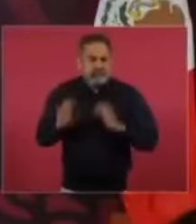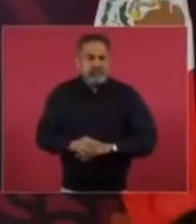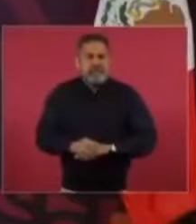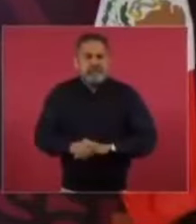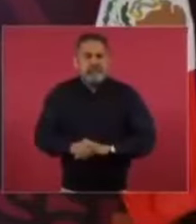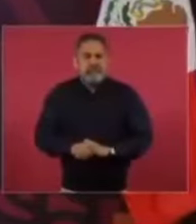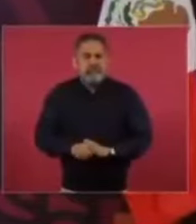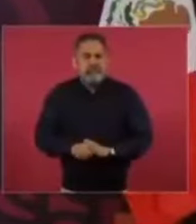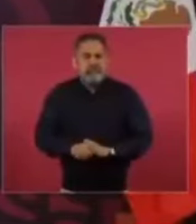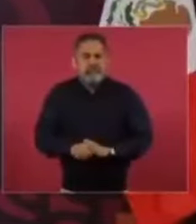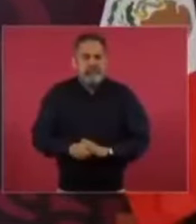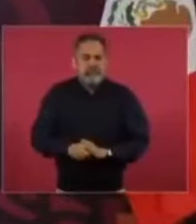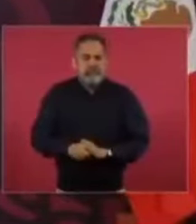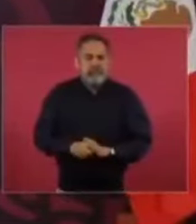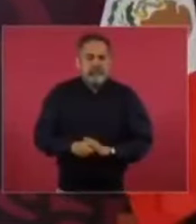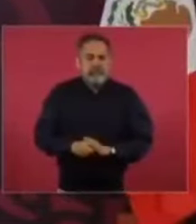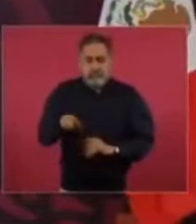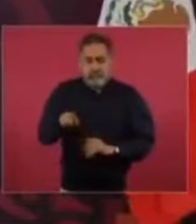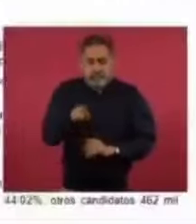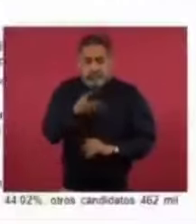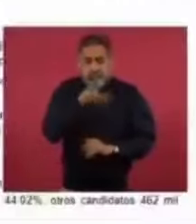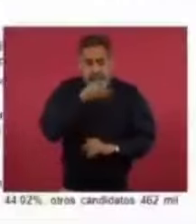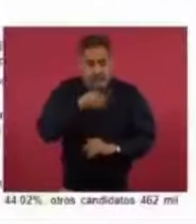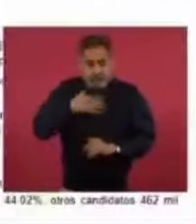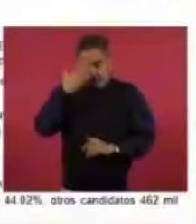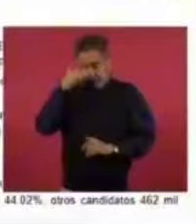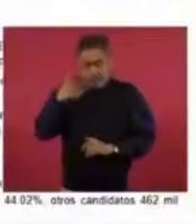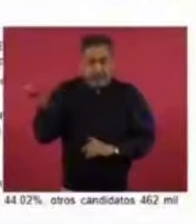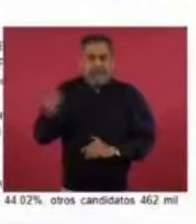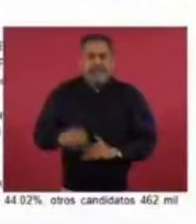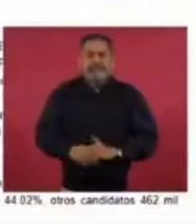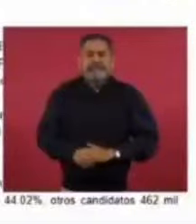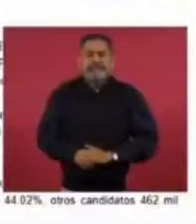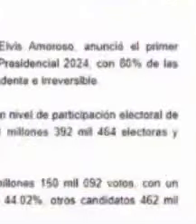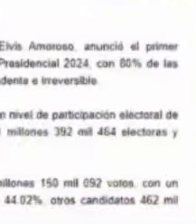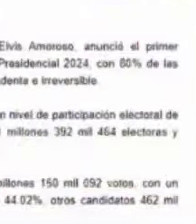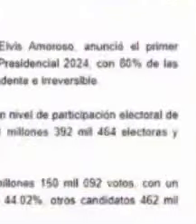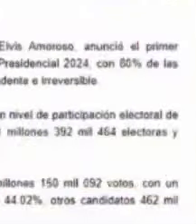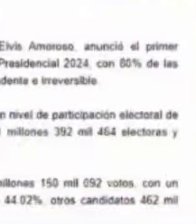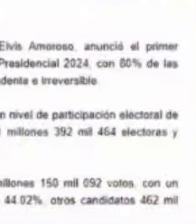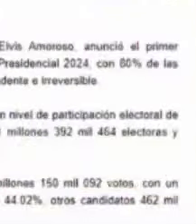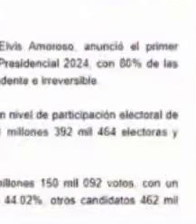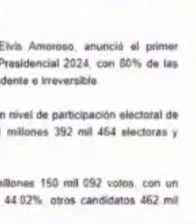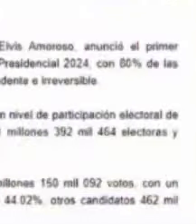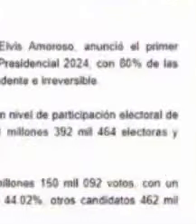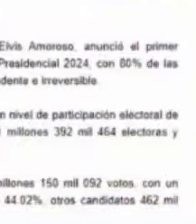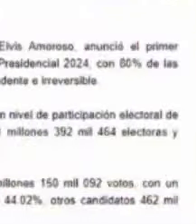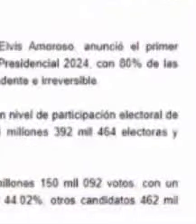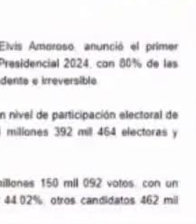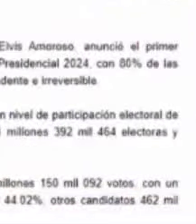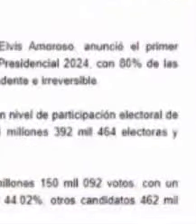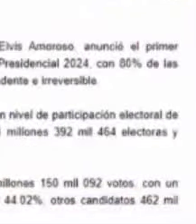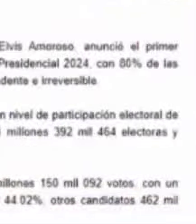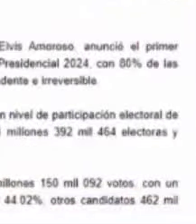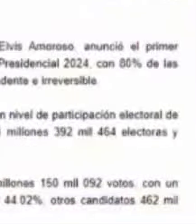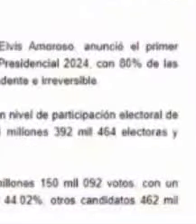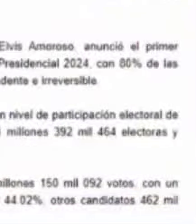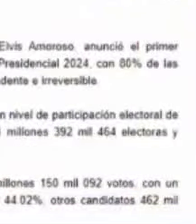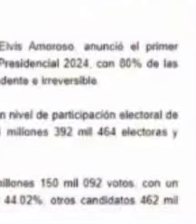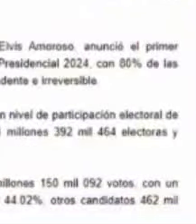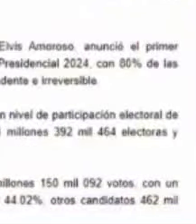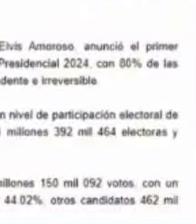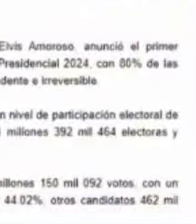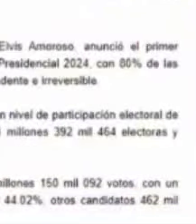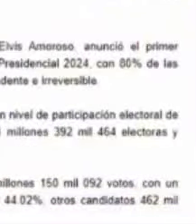molesta. Hay que cuestionar a la izquierda, a ellos hay que ponerlos en cuestión, porque no les creo, no les comparto, porque